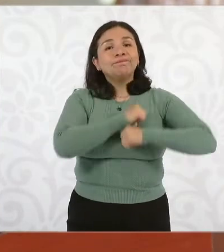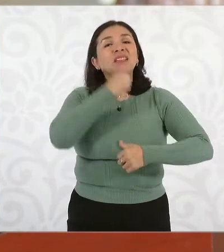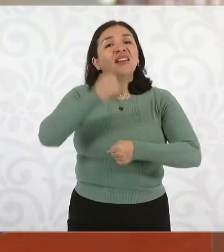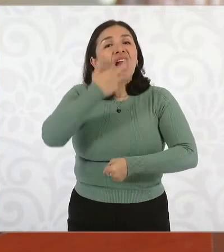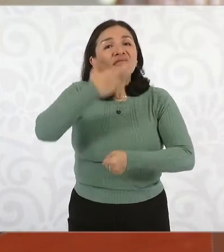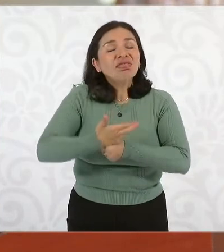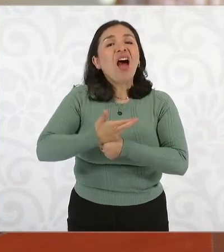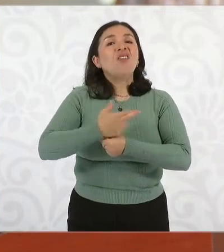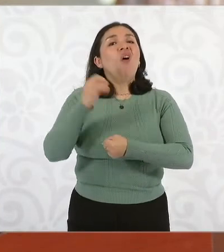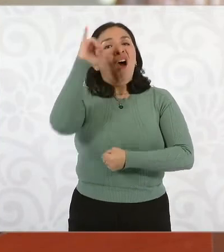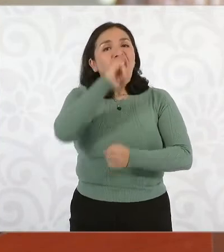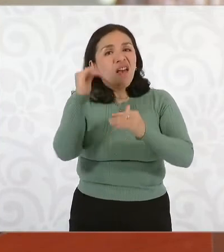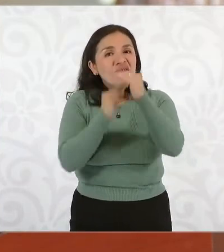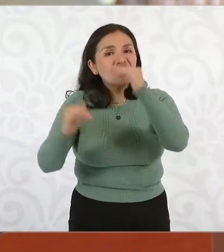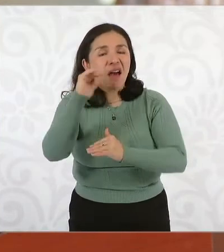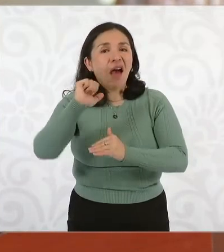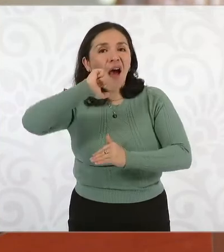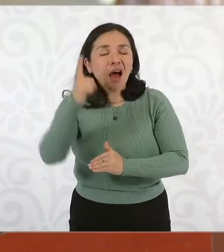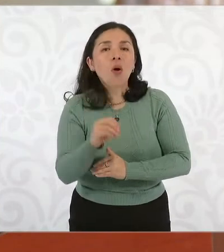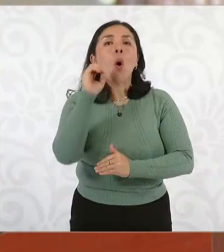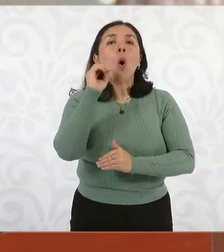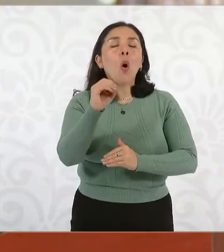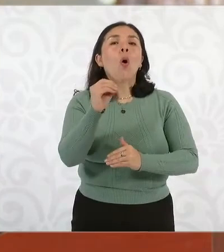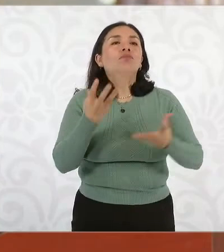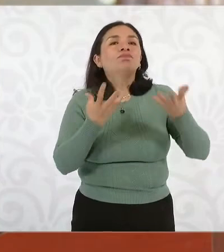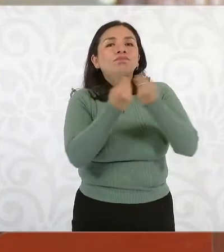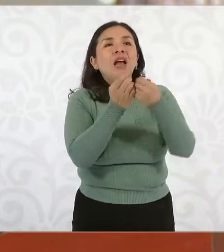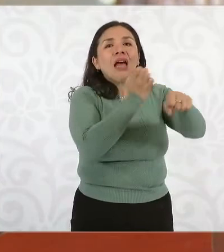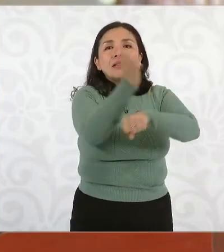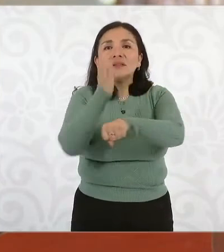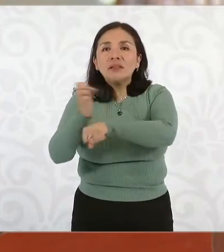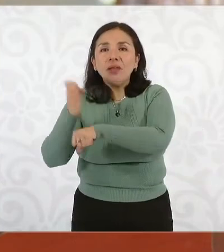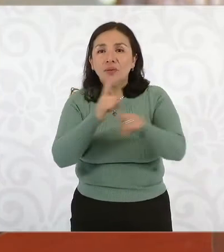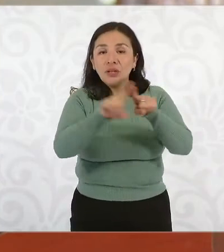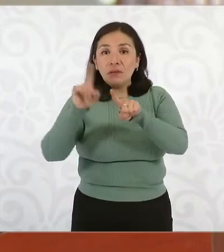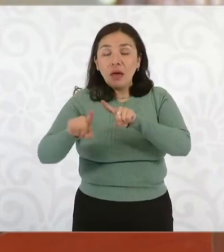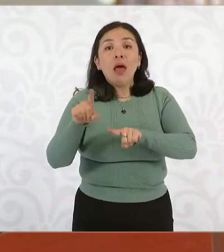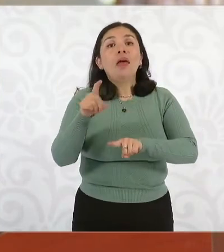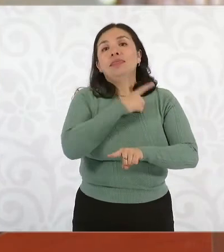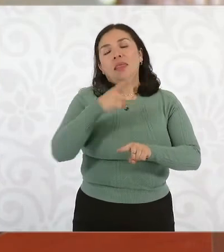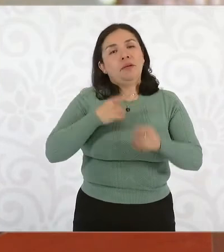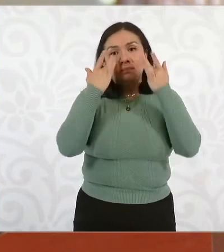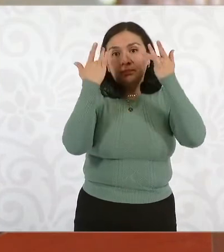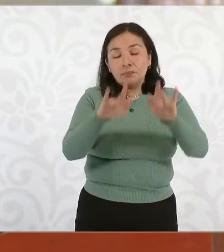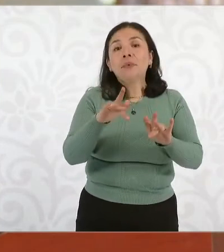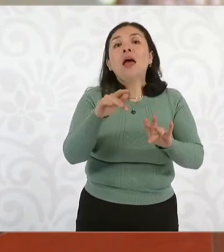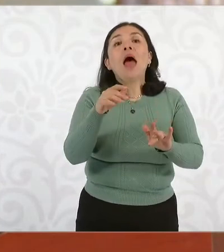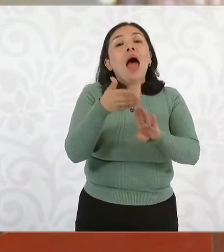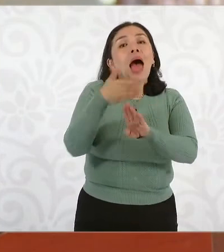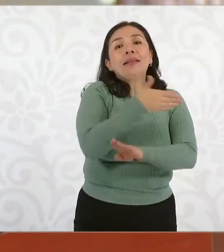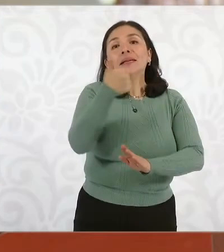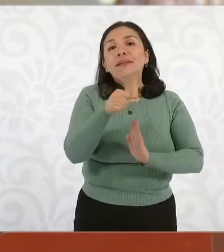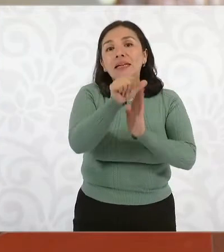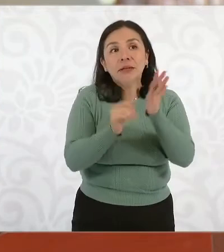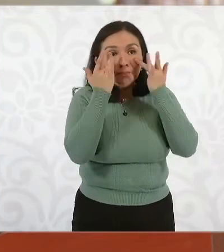Fiscalía General de la República o del Poder Ejecutivo de alguna entidad federativa, a menos de que se separe de su puesto 6